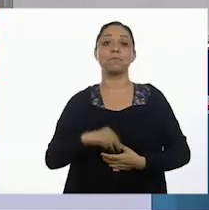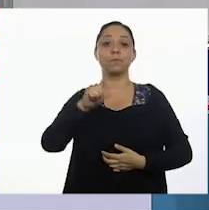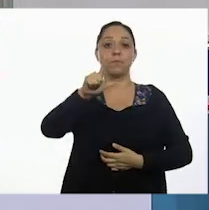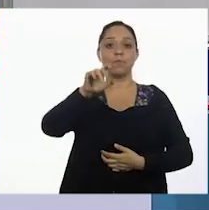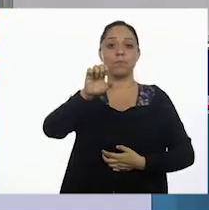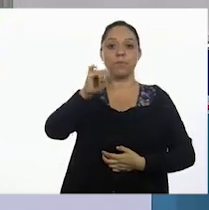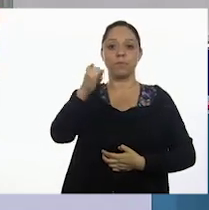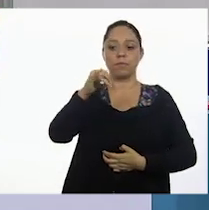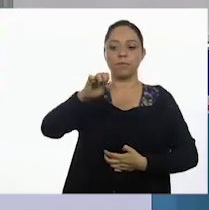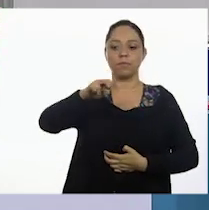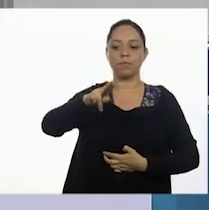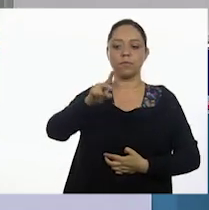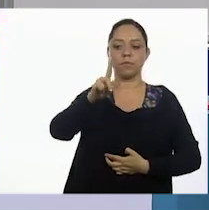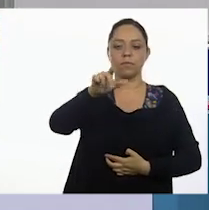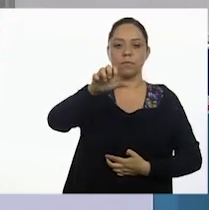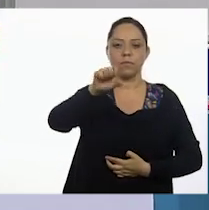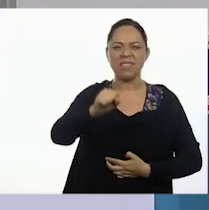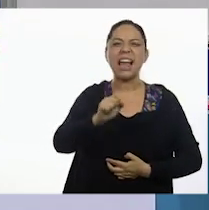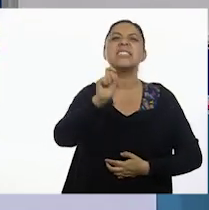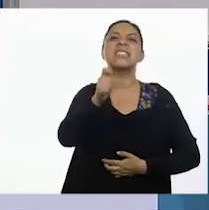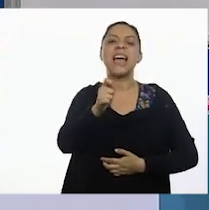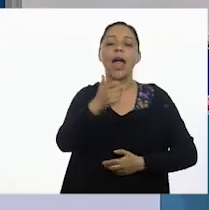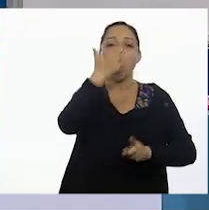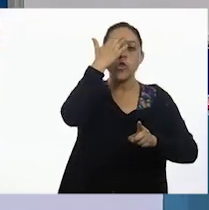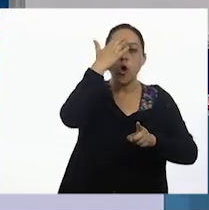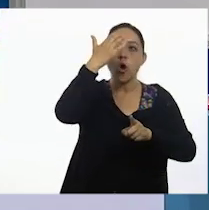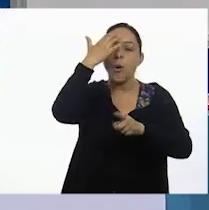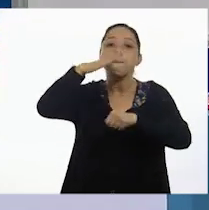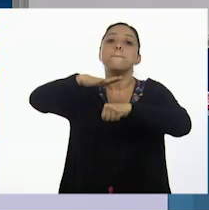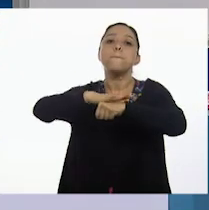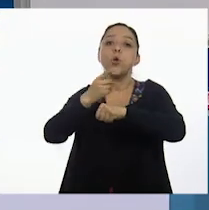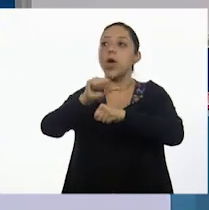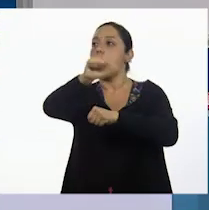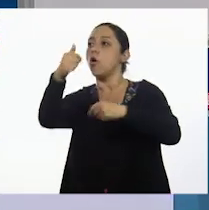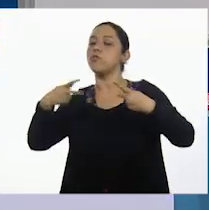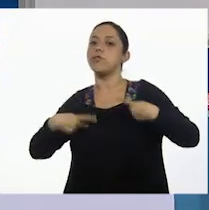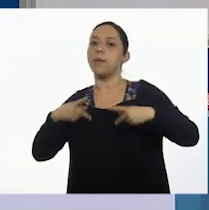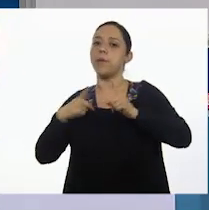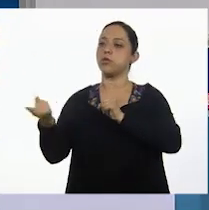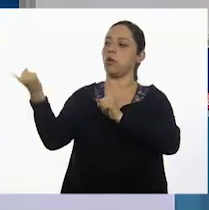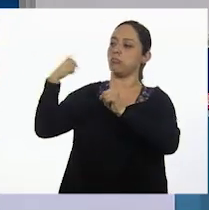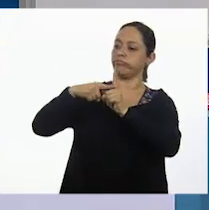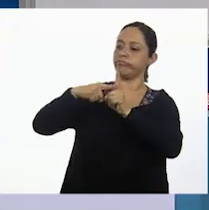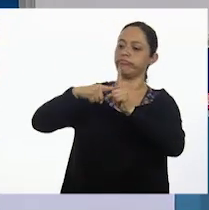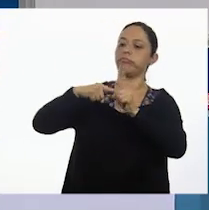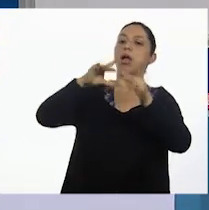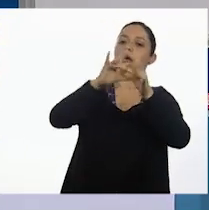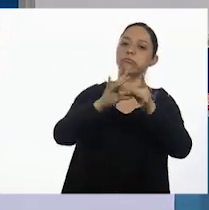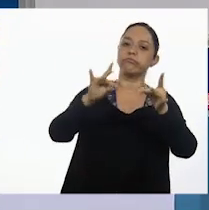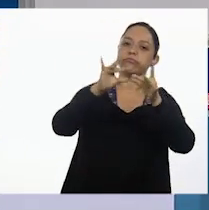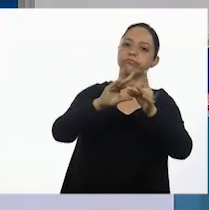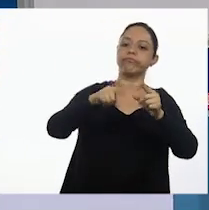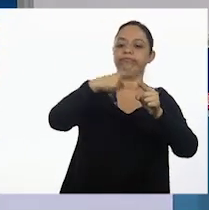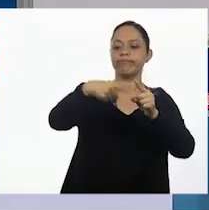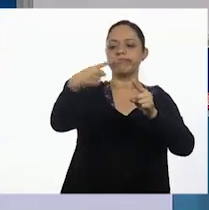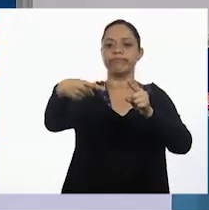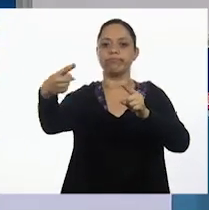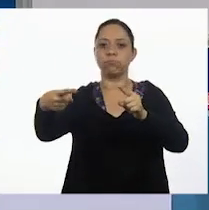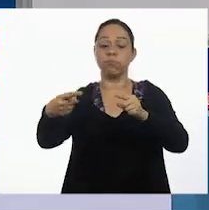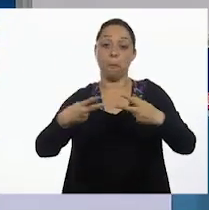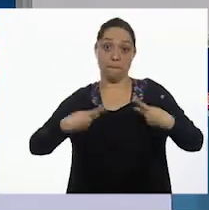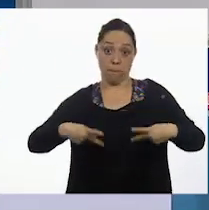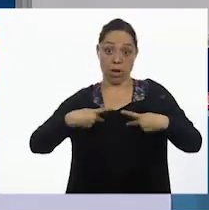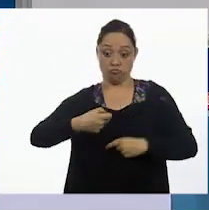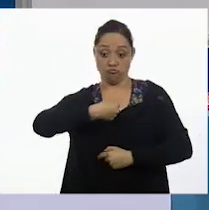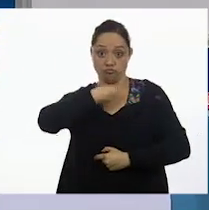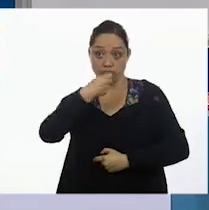se van conociendo porque otros no las han contado. En ese caso, la gente mayor, ya lo habíamos dicho, es quien más sabe sobre estos relatos